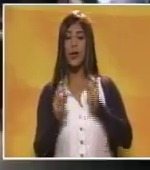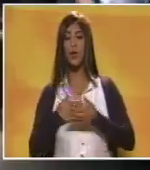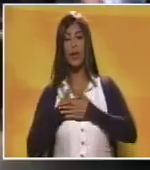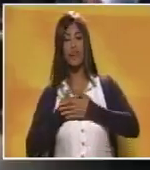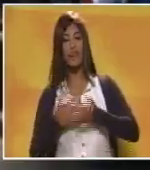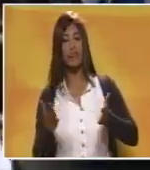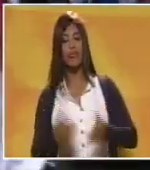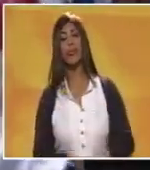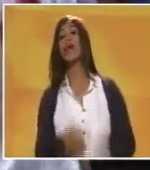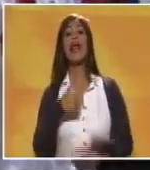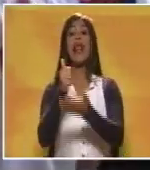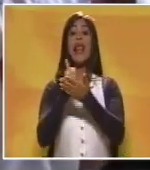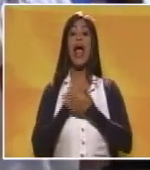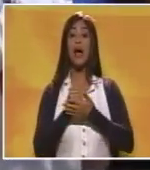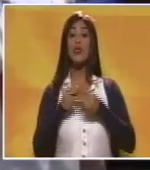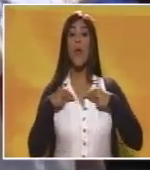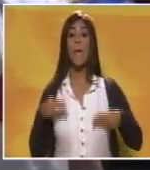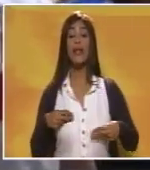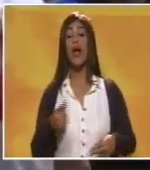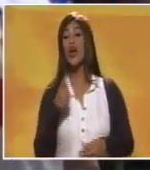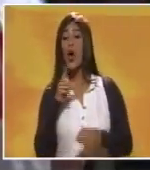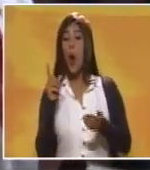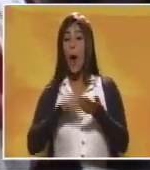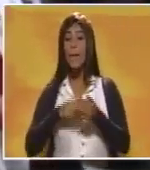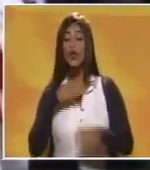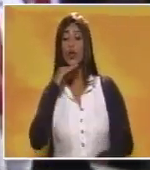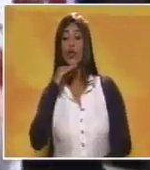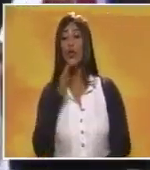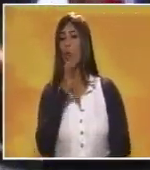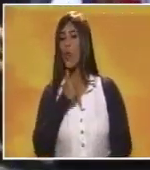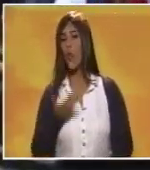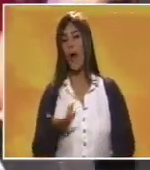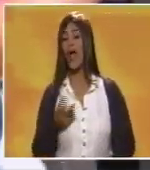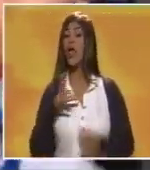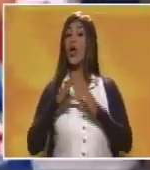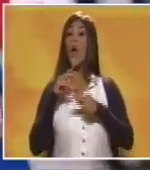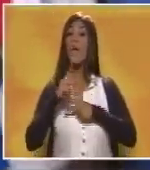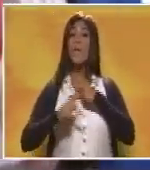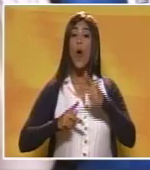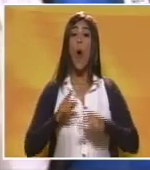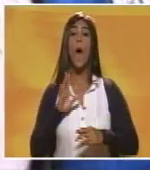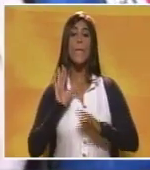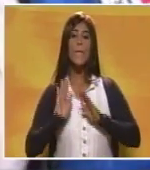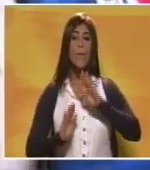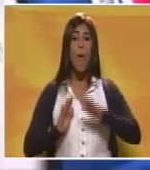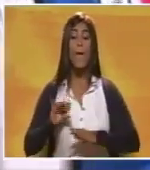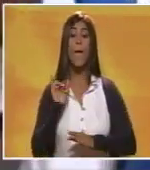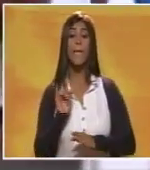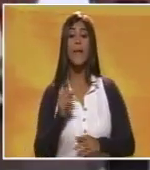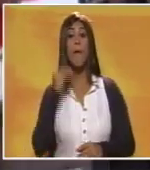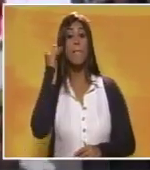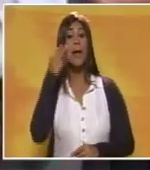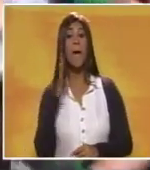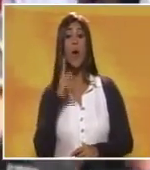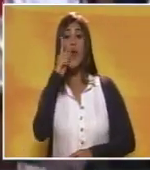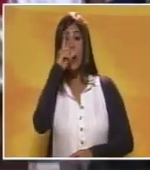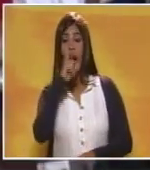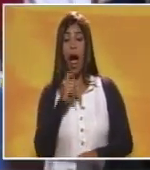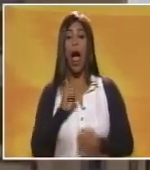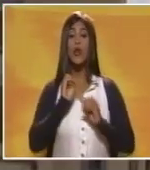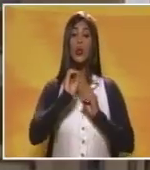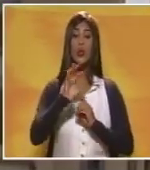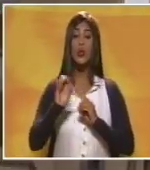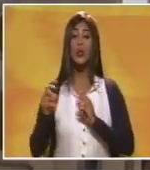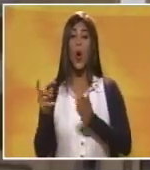la ayuda que llegó todavía no es suficiente para todo el país, esto es un proceso que hemos dicho que es una operación que se estima que dure 1 año